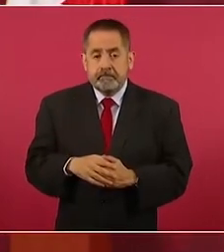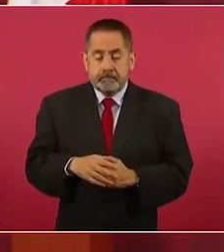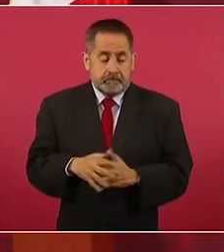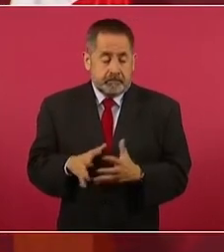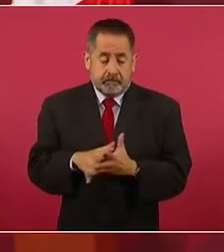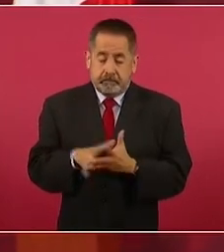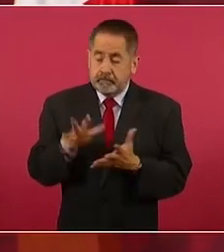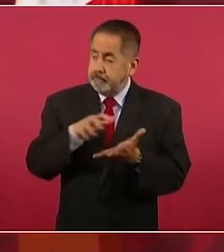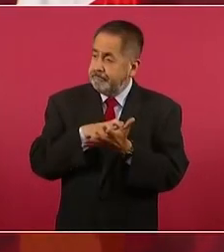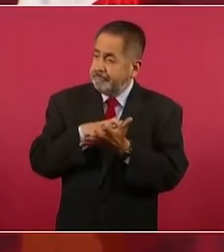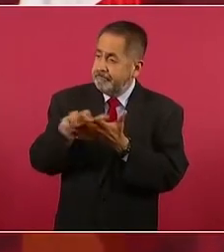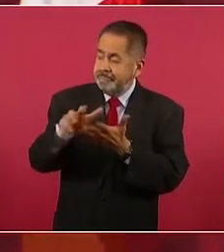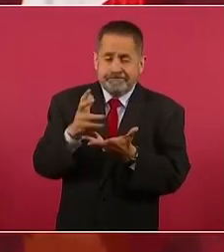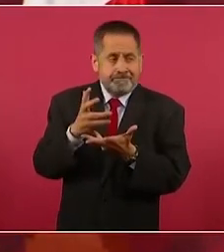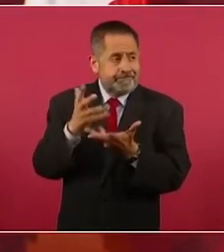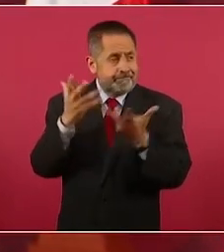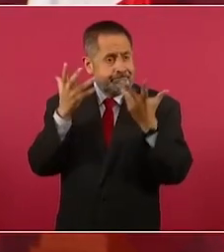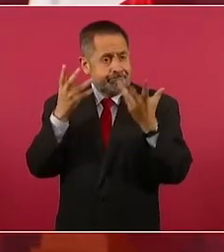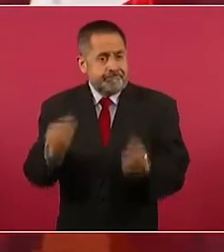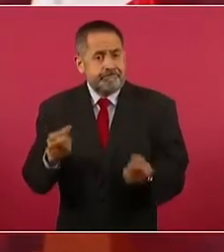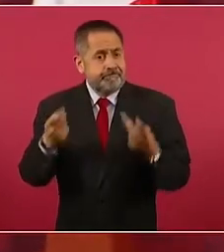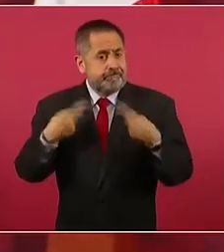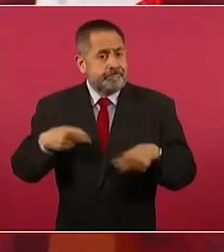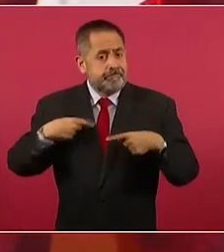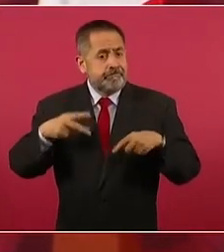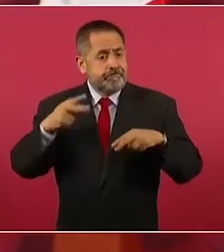masiva la participación.